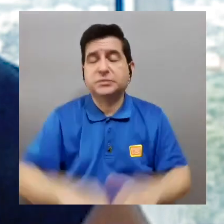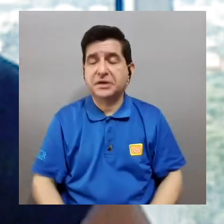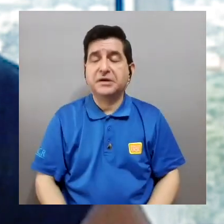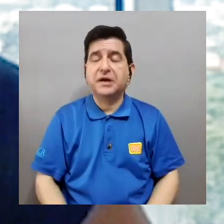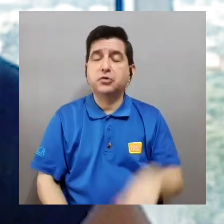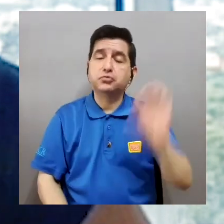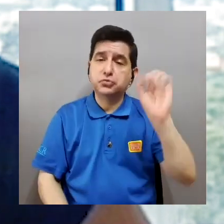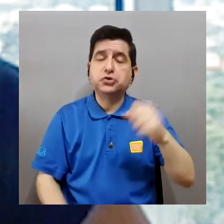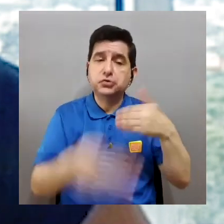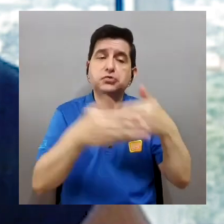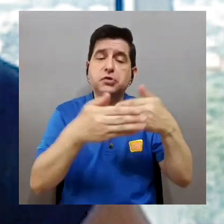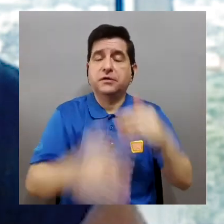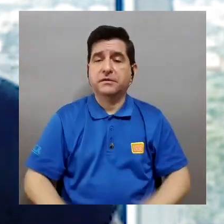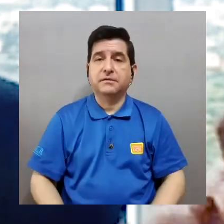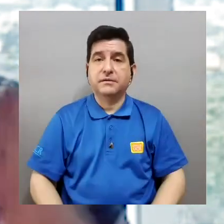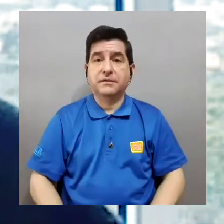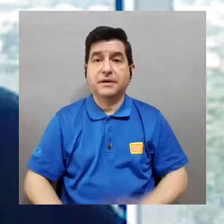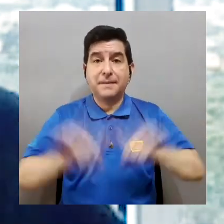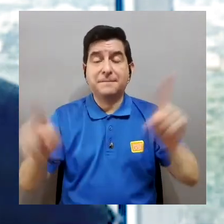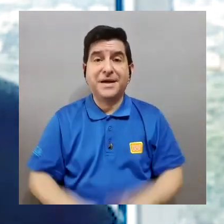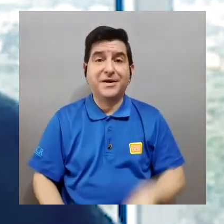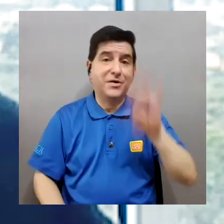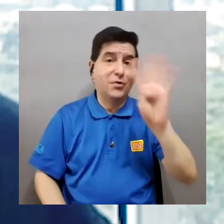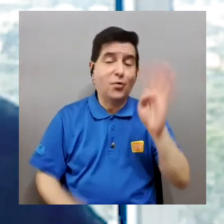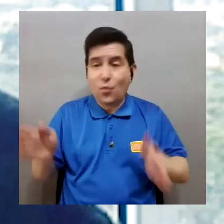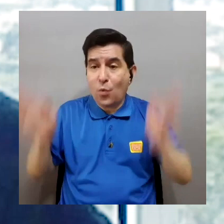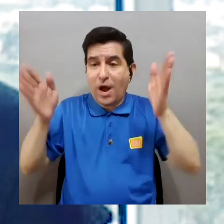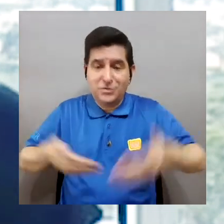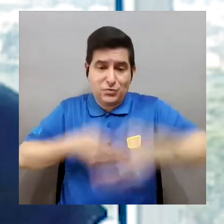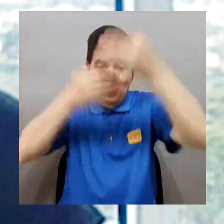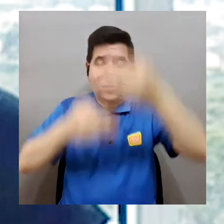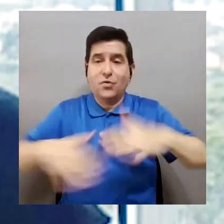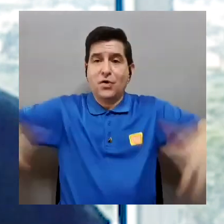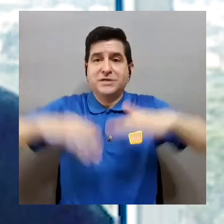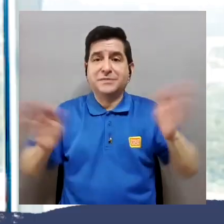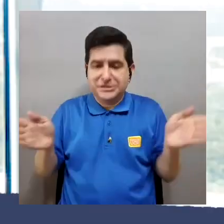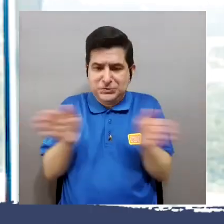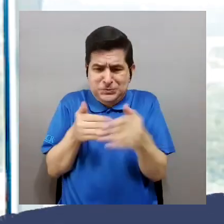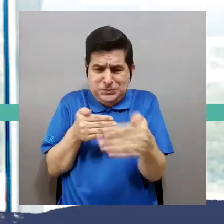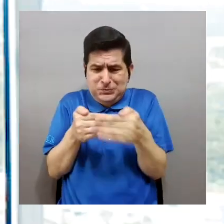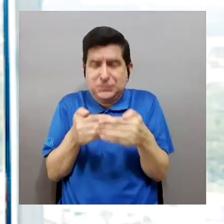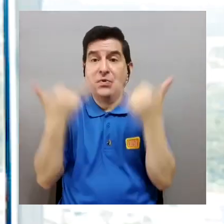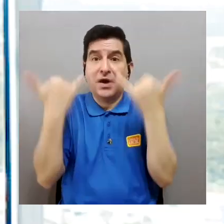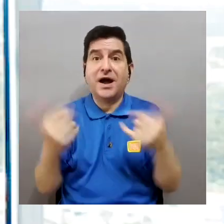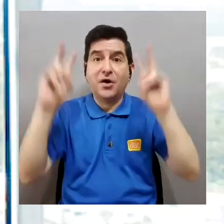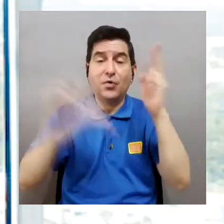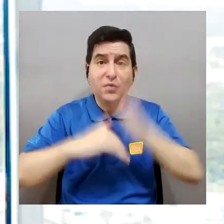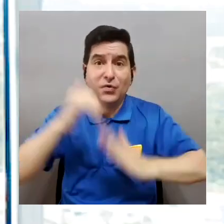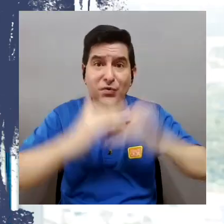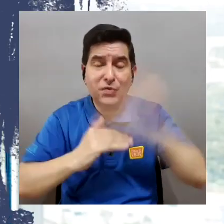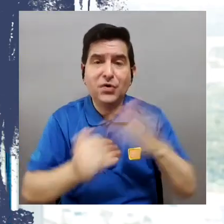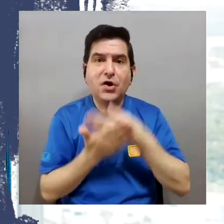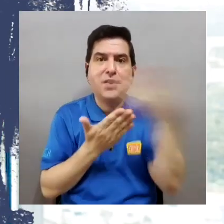sea, pero pues son 4 paredes, es un espacio pequeño. Lamentablemente ahora el tema de la